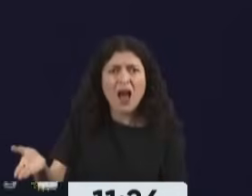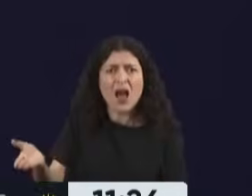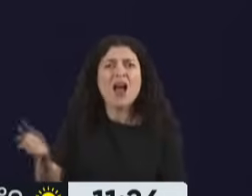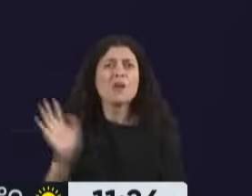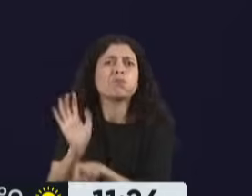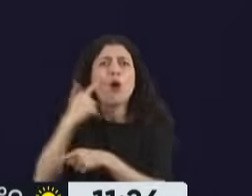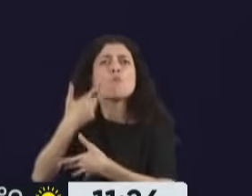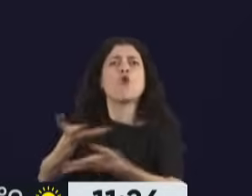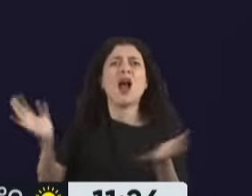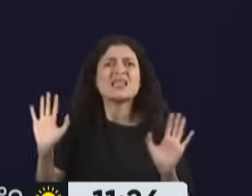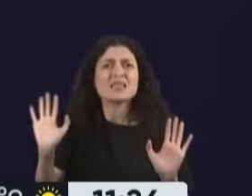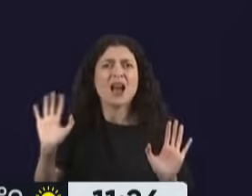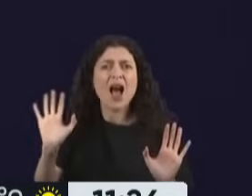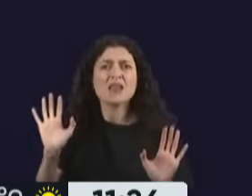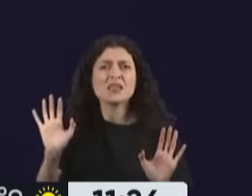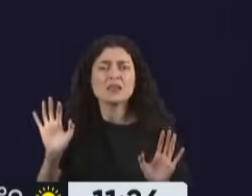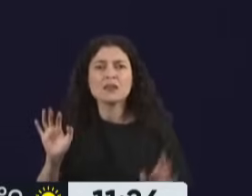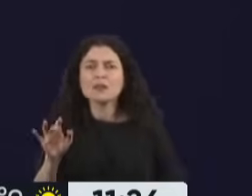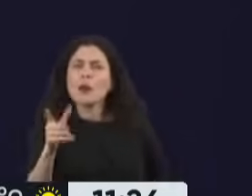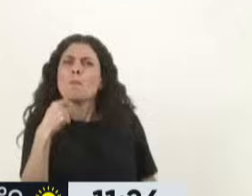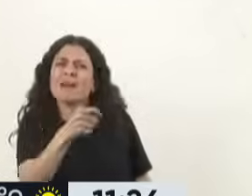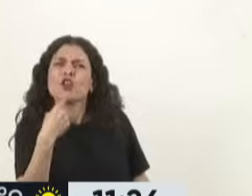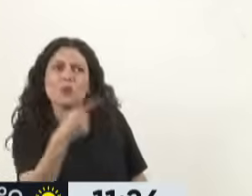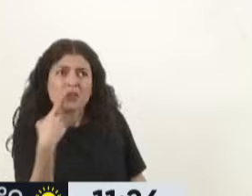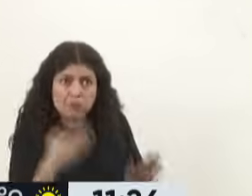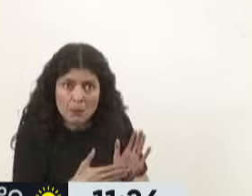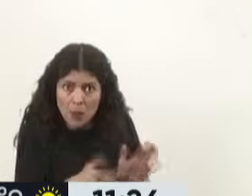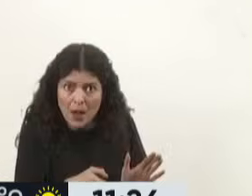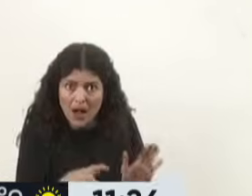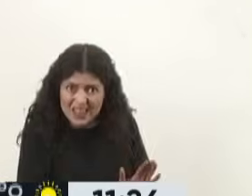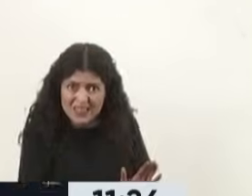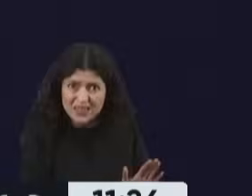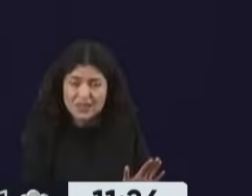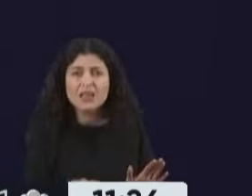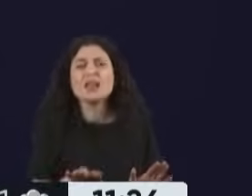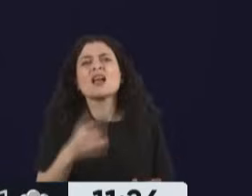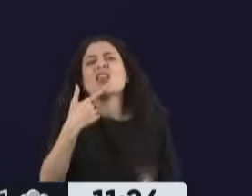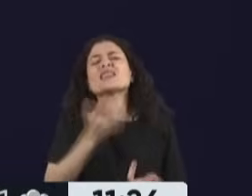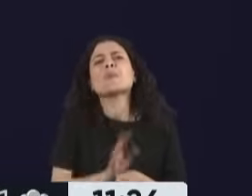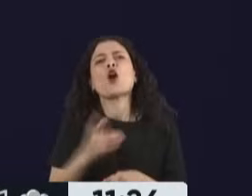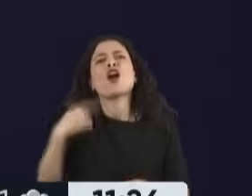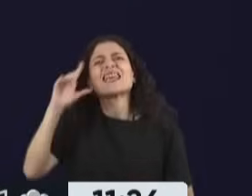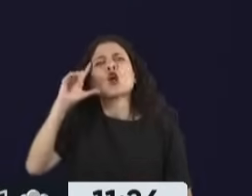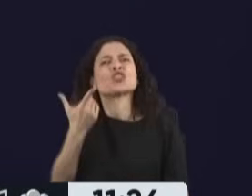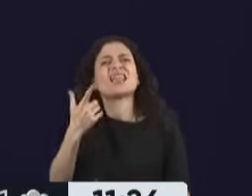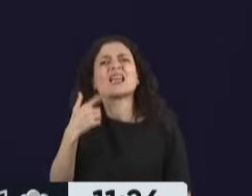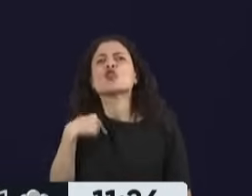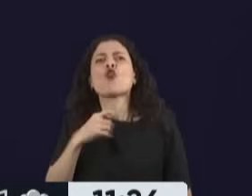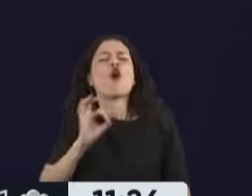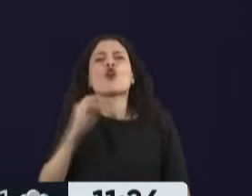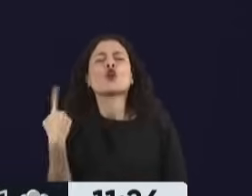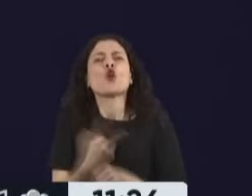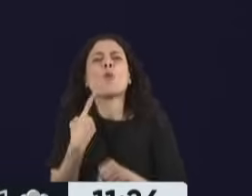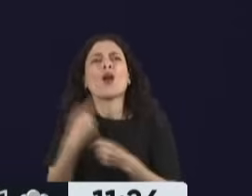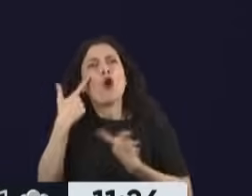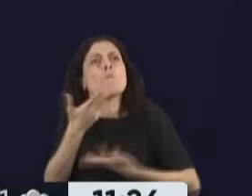muestra. ¿Eso es prueba? Que es lo más grande. No, pero la inocencia no se demuestra, mi amigo. Vos tenés